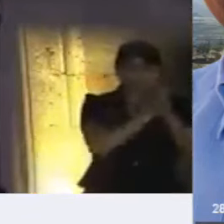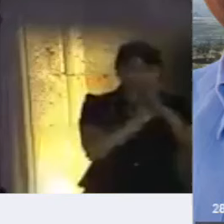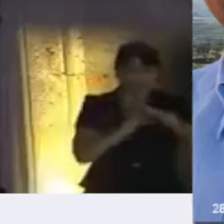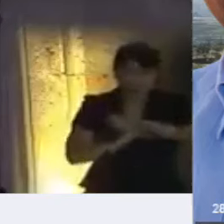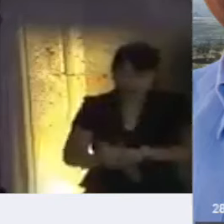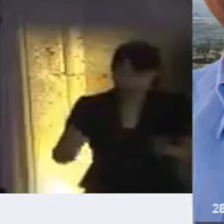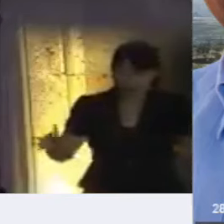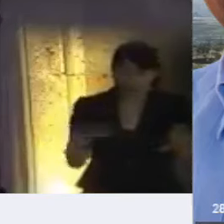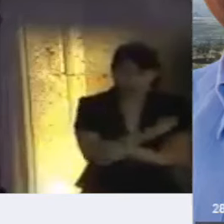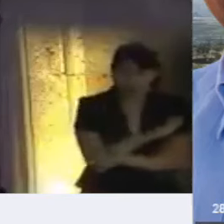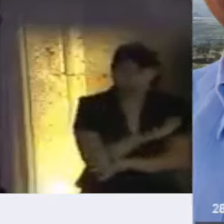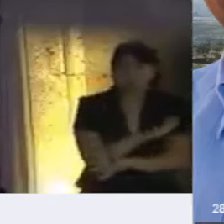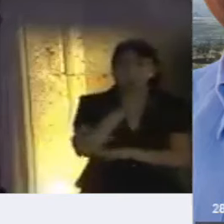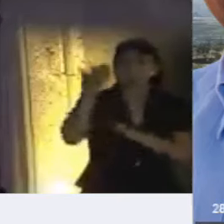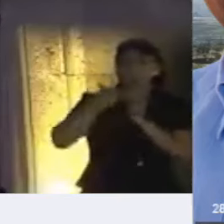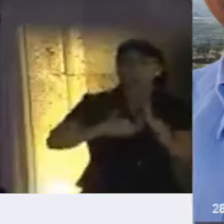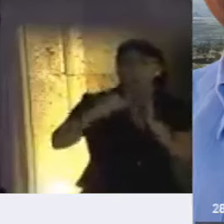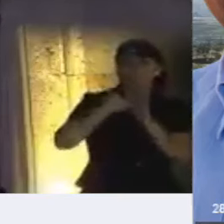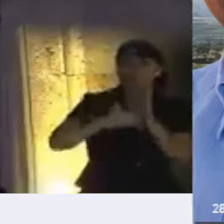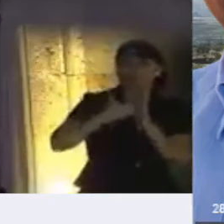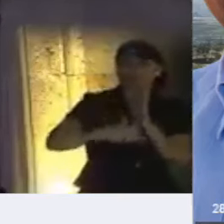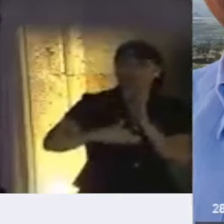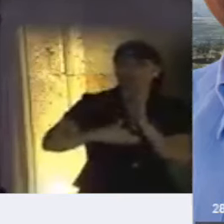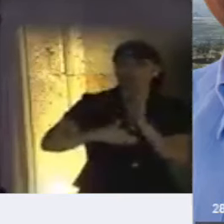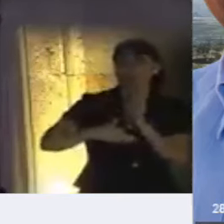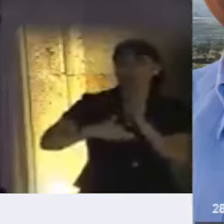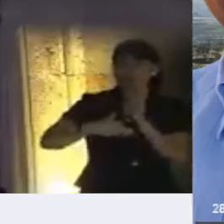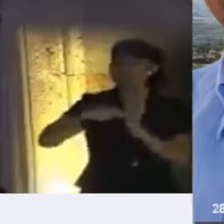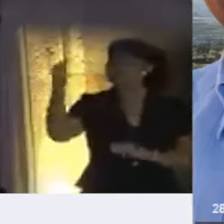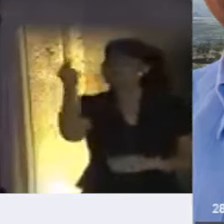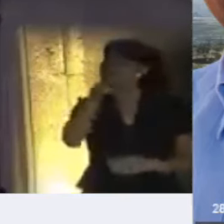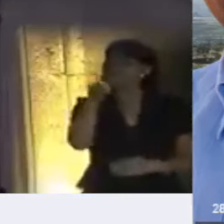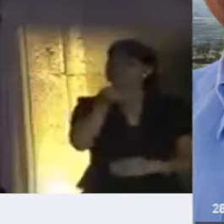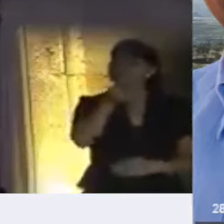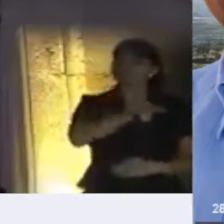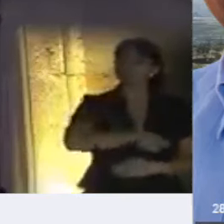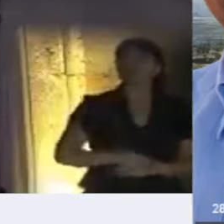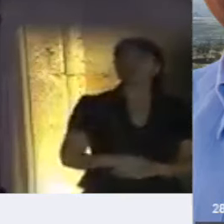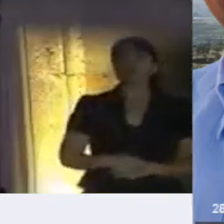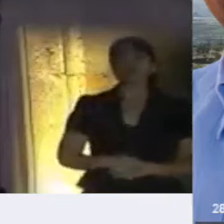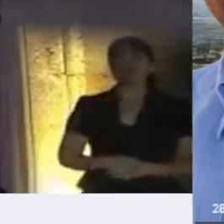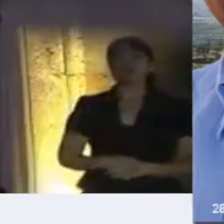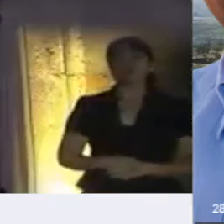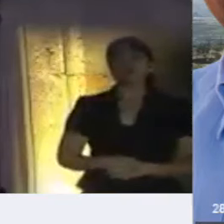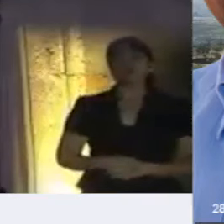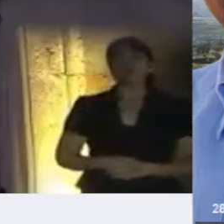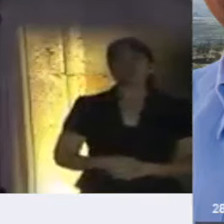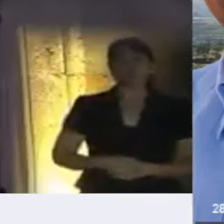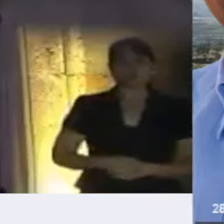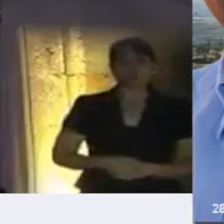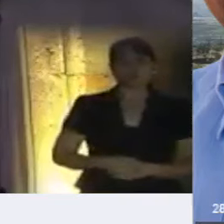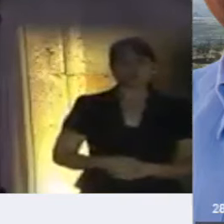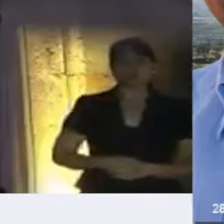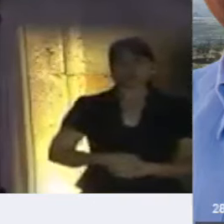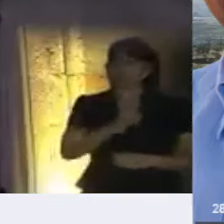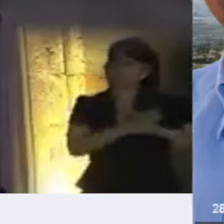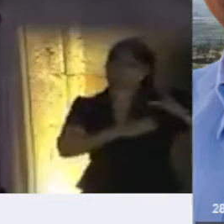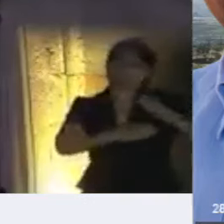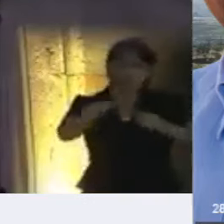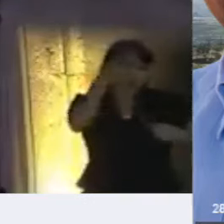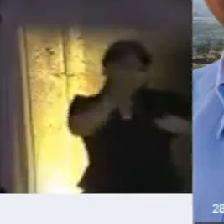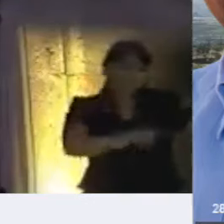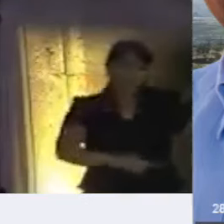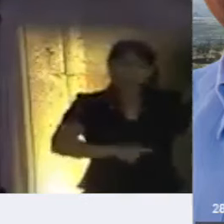definitiva, aún está pendiente y es necesaria. Que se destierren los vicios de antaño y que no